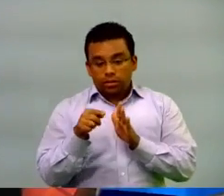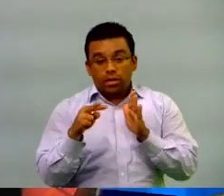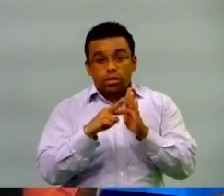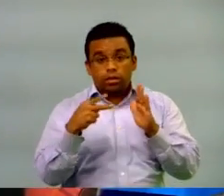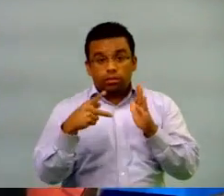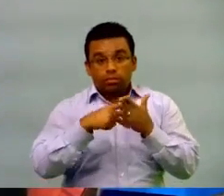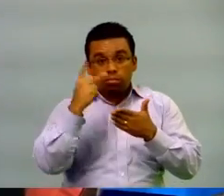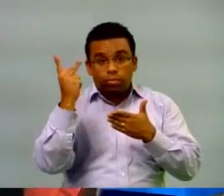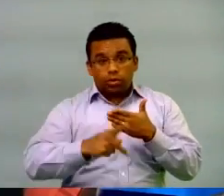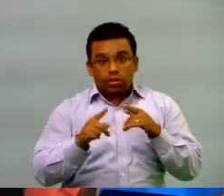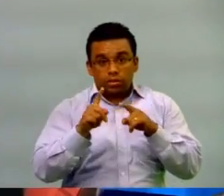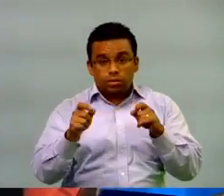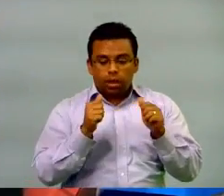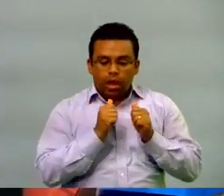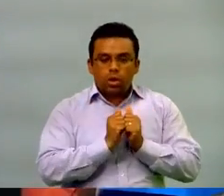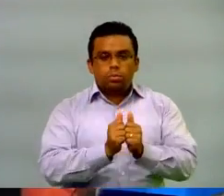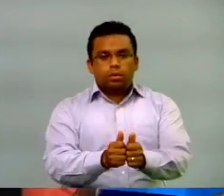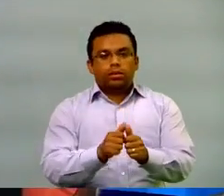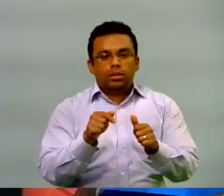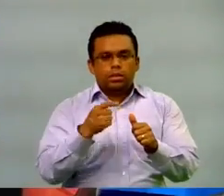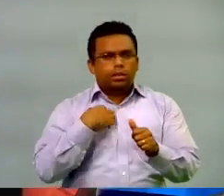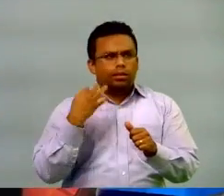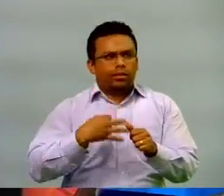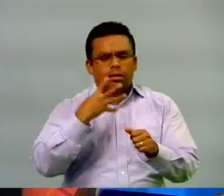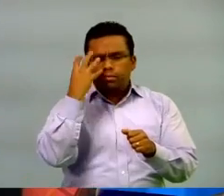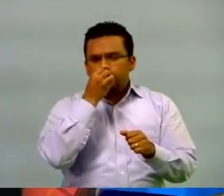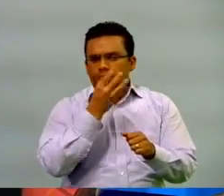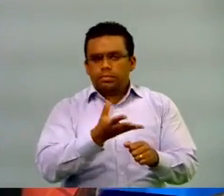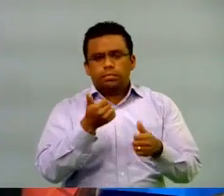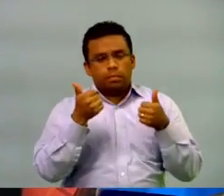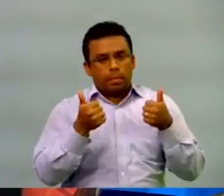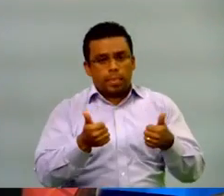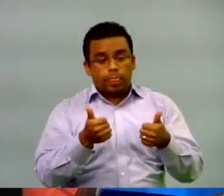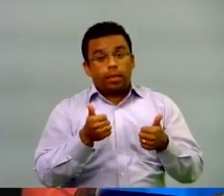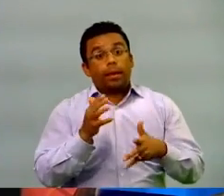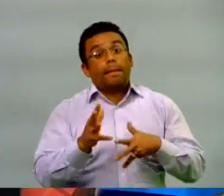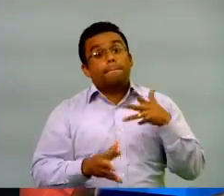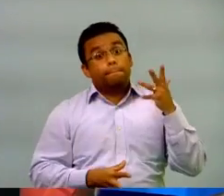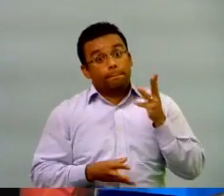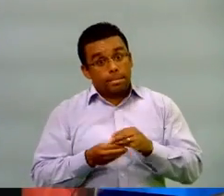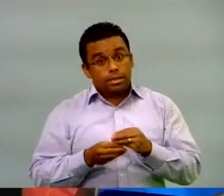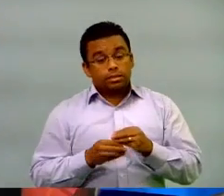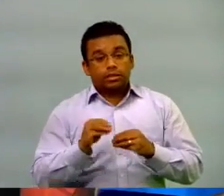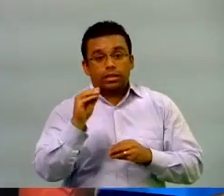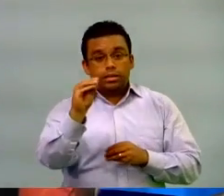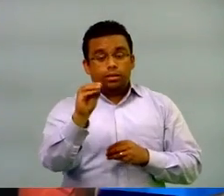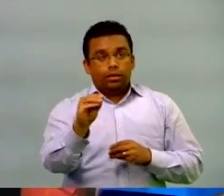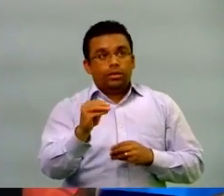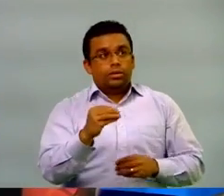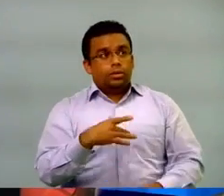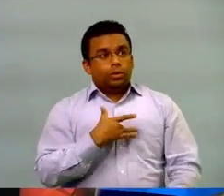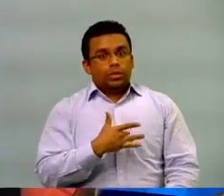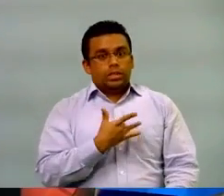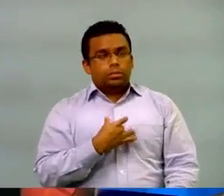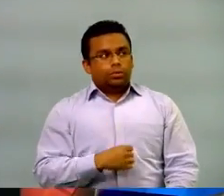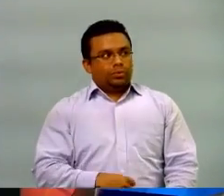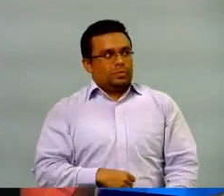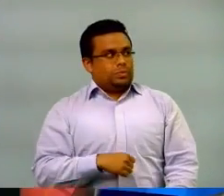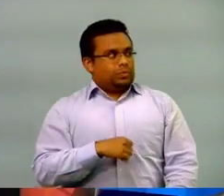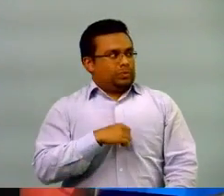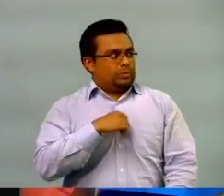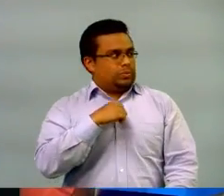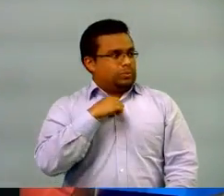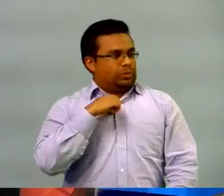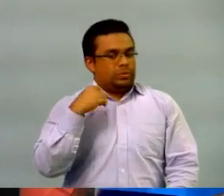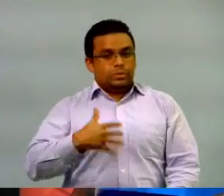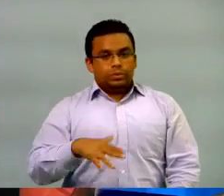esta filosofía, estrategia ética que ha sido preciosa. Adicionalmente, quisiera añadir que nos sentimos enormemente orgullosos de ser